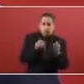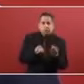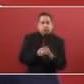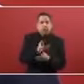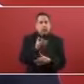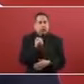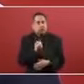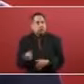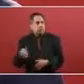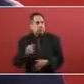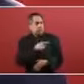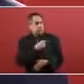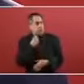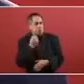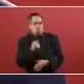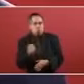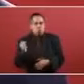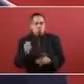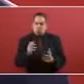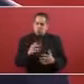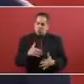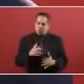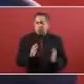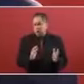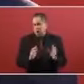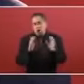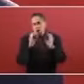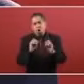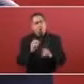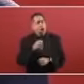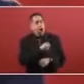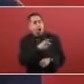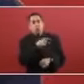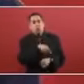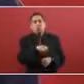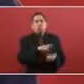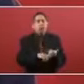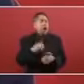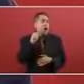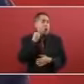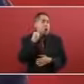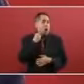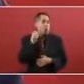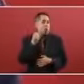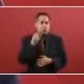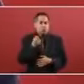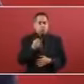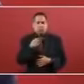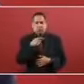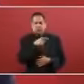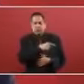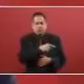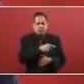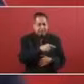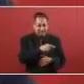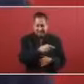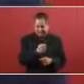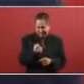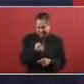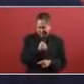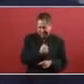cárcel, o son abogados que son tan